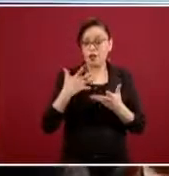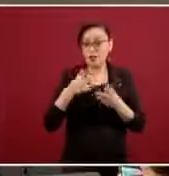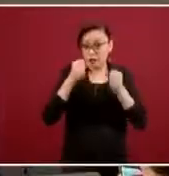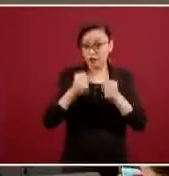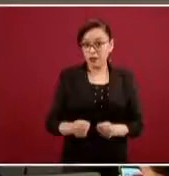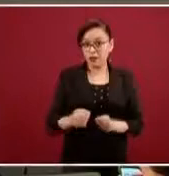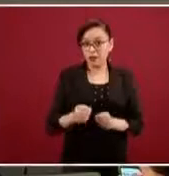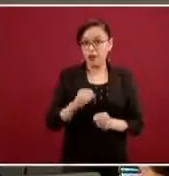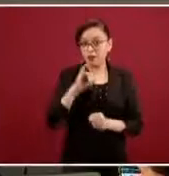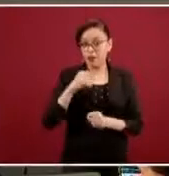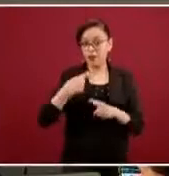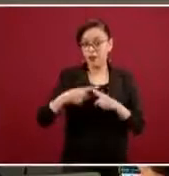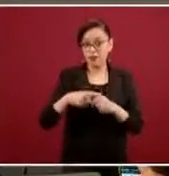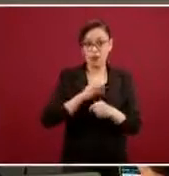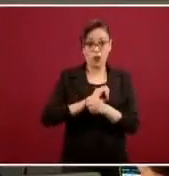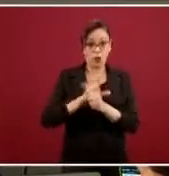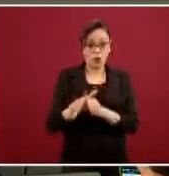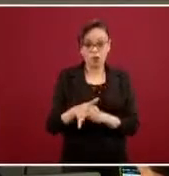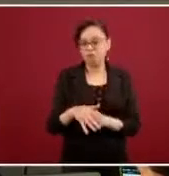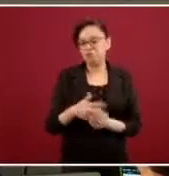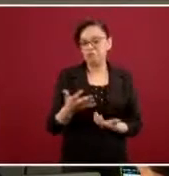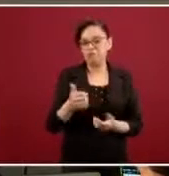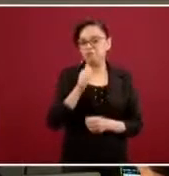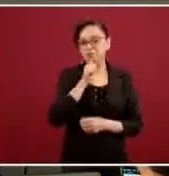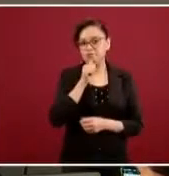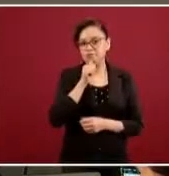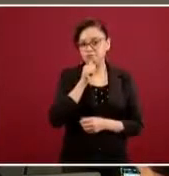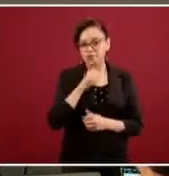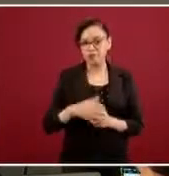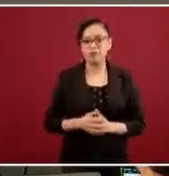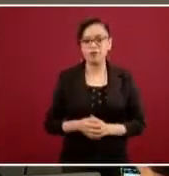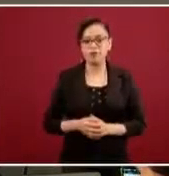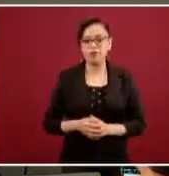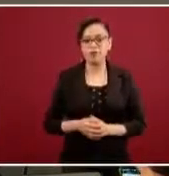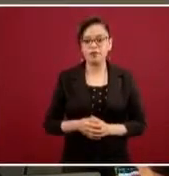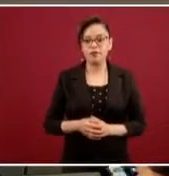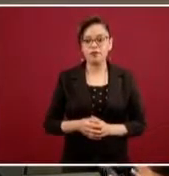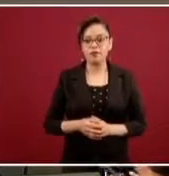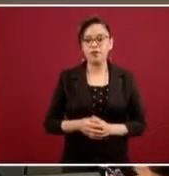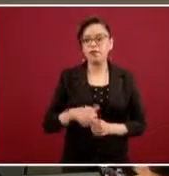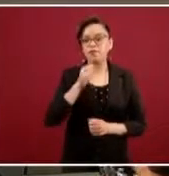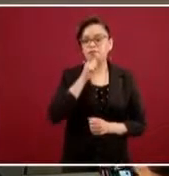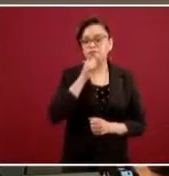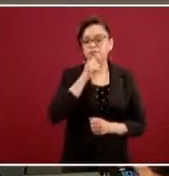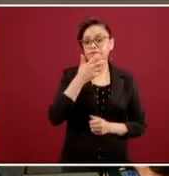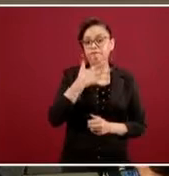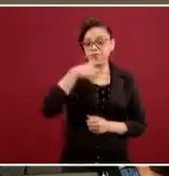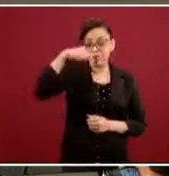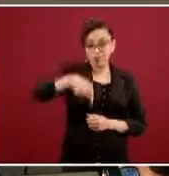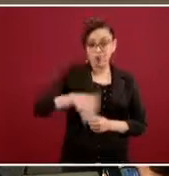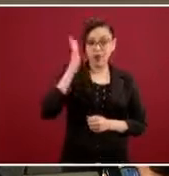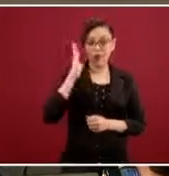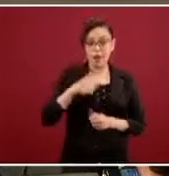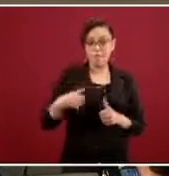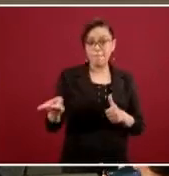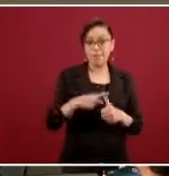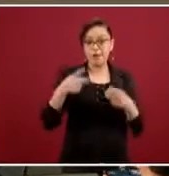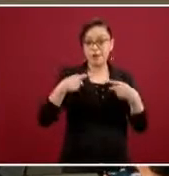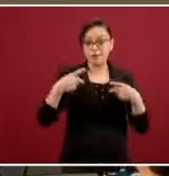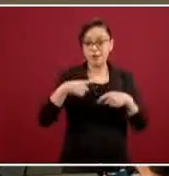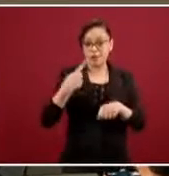estábamos tan claros que no teníamos el virus en México hasta el primer caso el 28 de febrero.